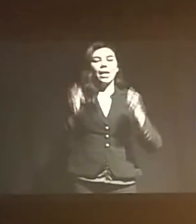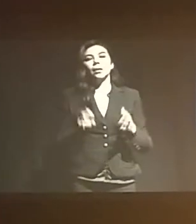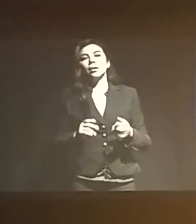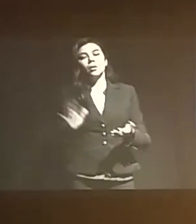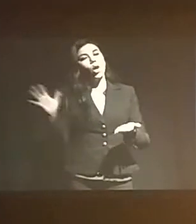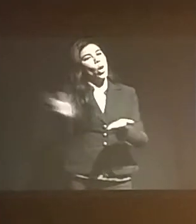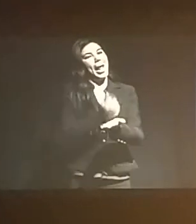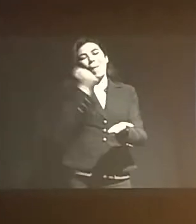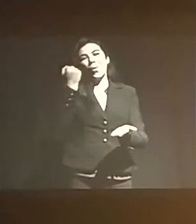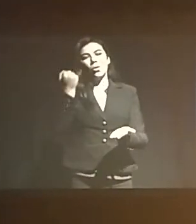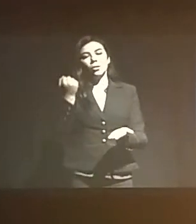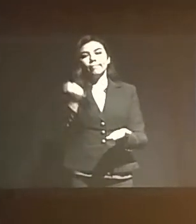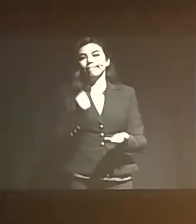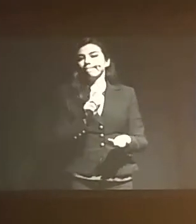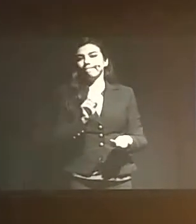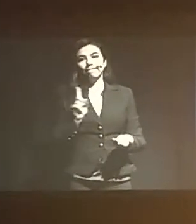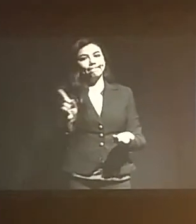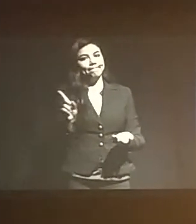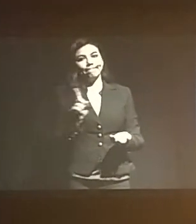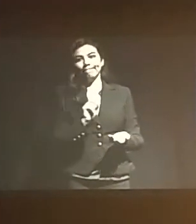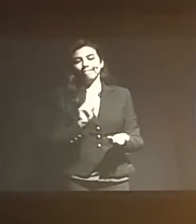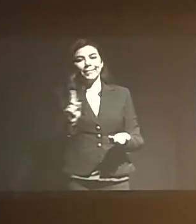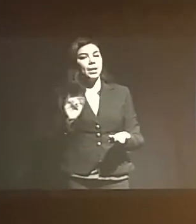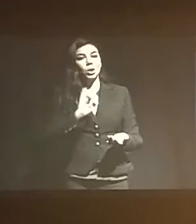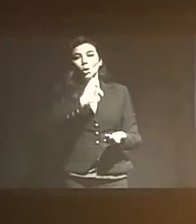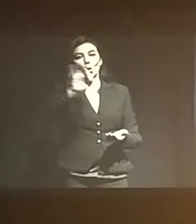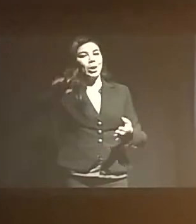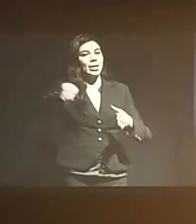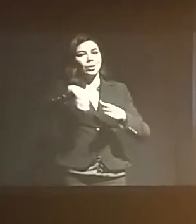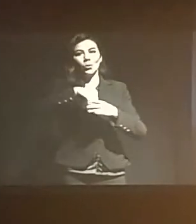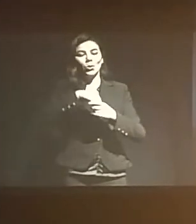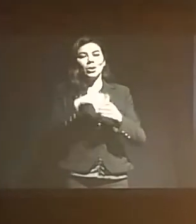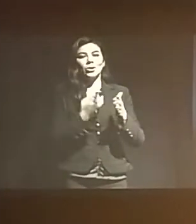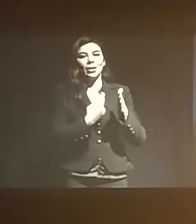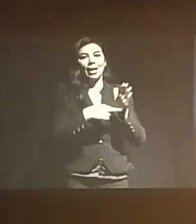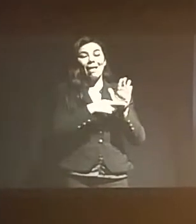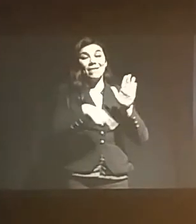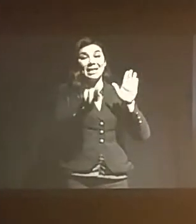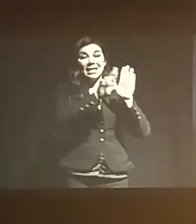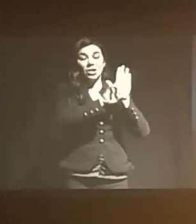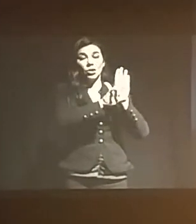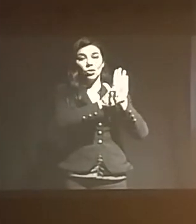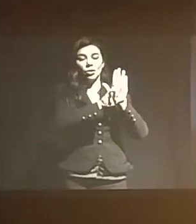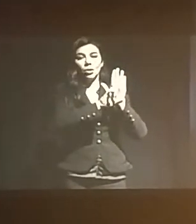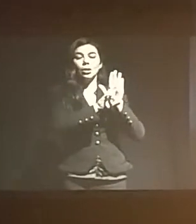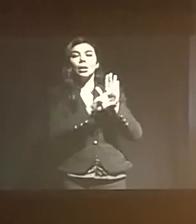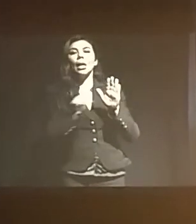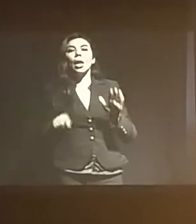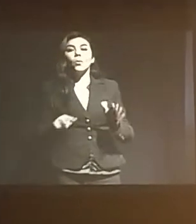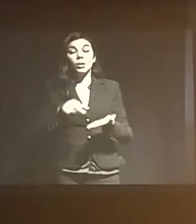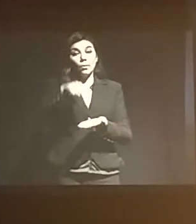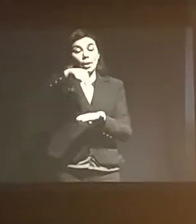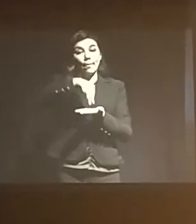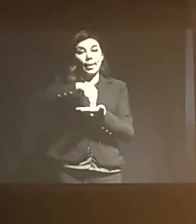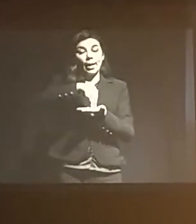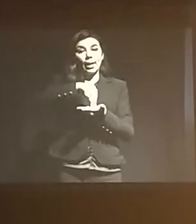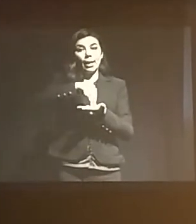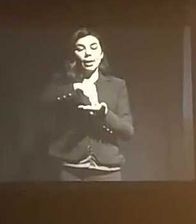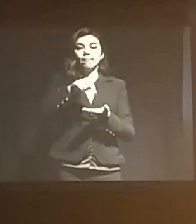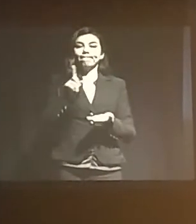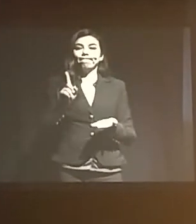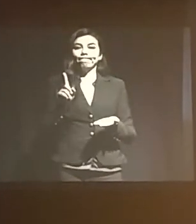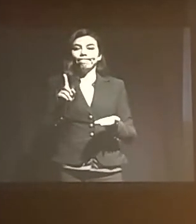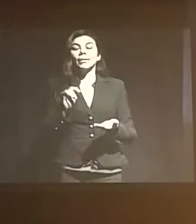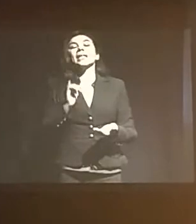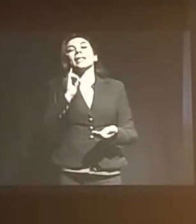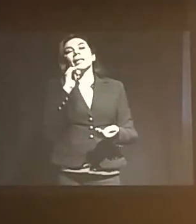logramos. Y eso no es inclusión, eso es rehabilitación. Lo pusimos de pie y ahí nuestro entorno tiene que permitir de que